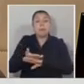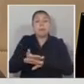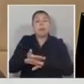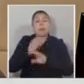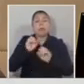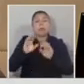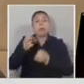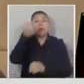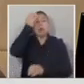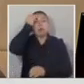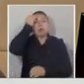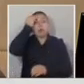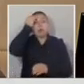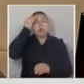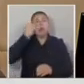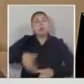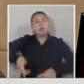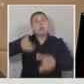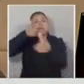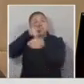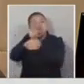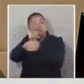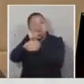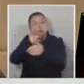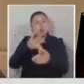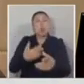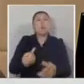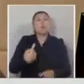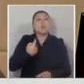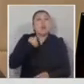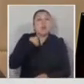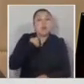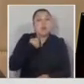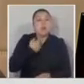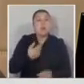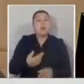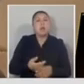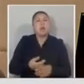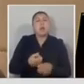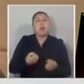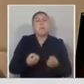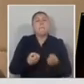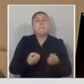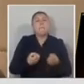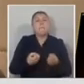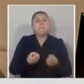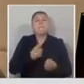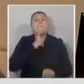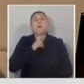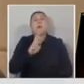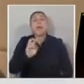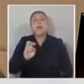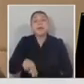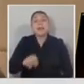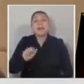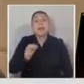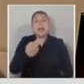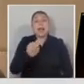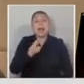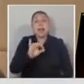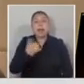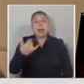en práctica de tiro, porque se vieron amenazados por el tren de Aragua. Bueno, ¿y el resto de los chilenos? ¿Y por qué no